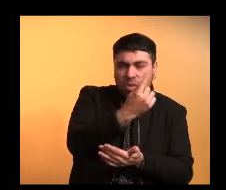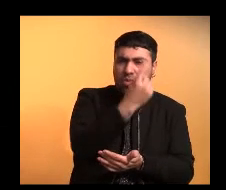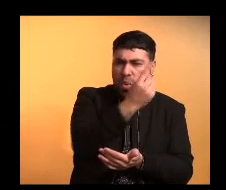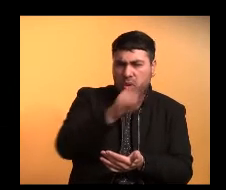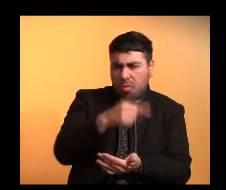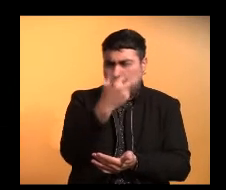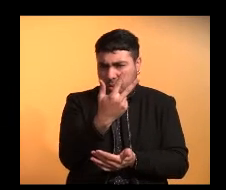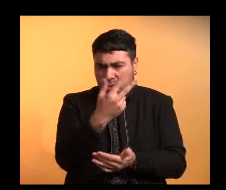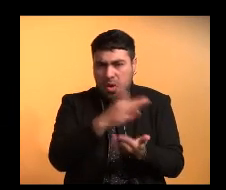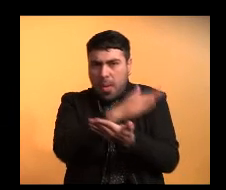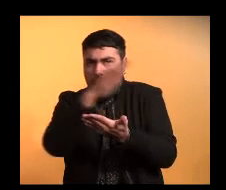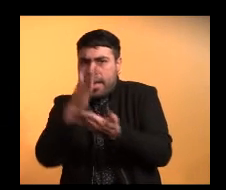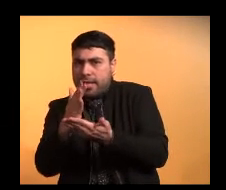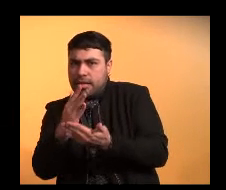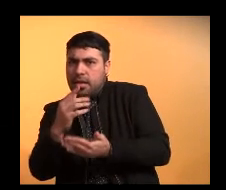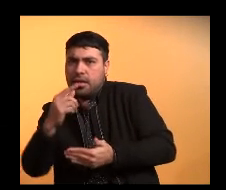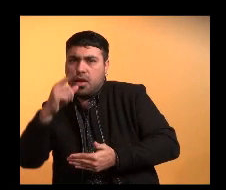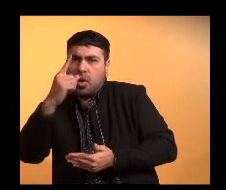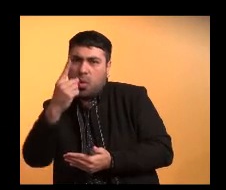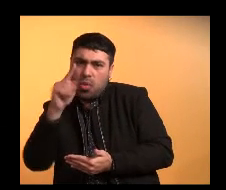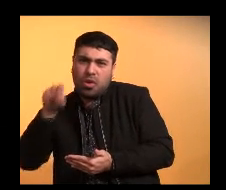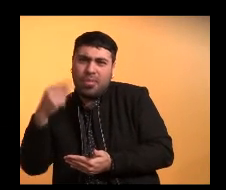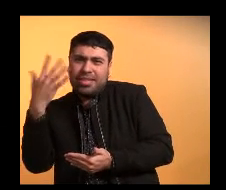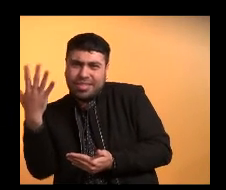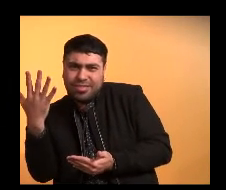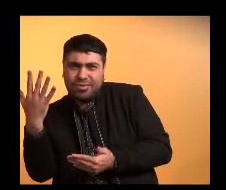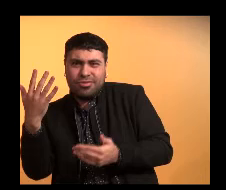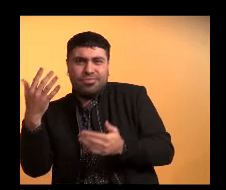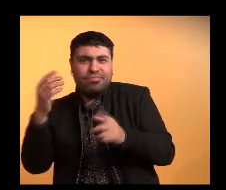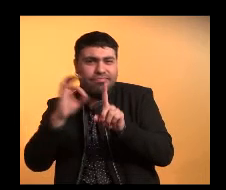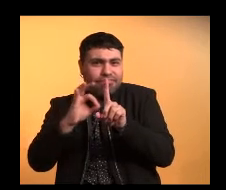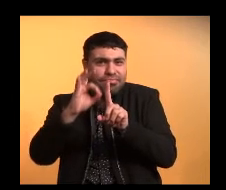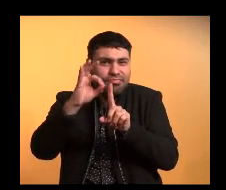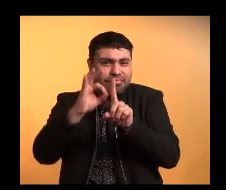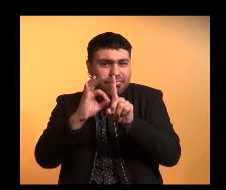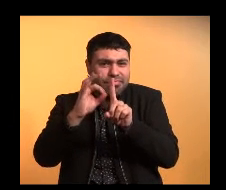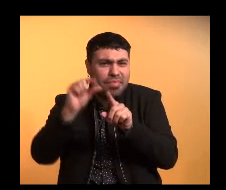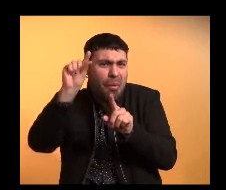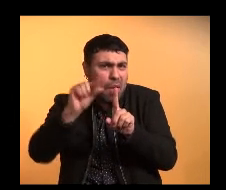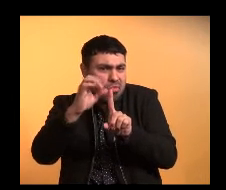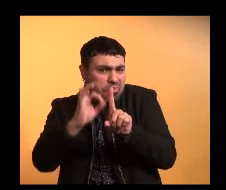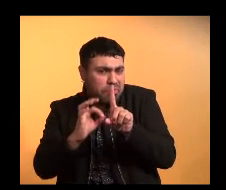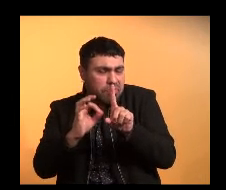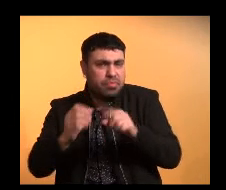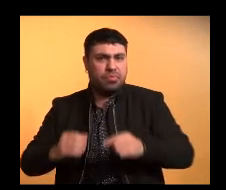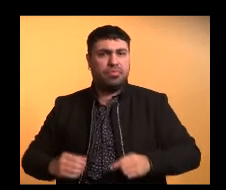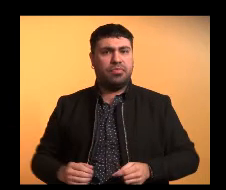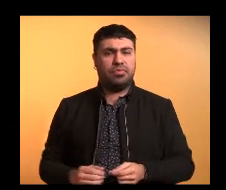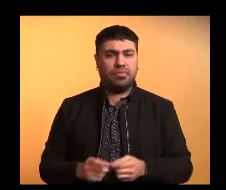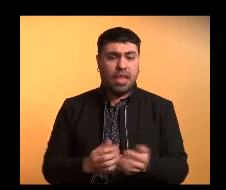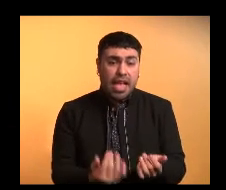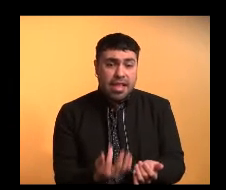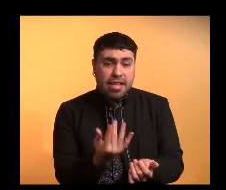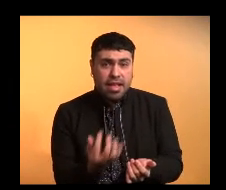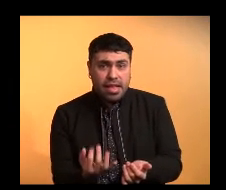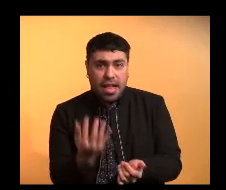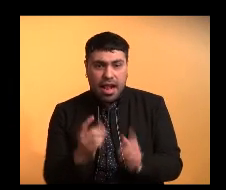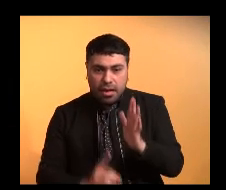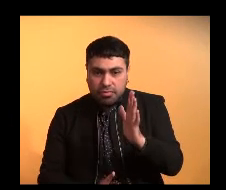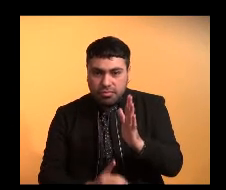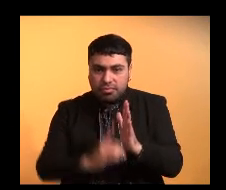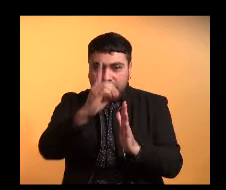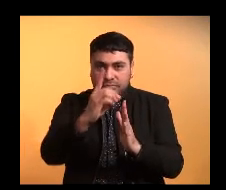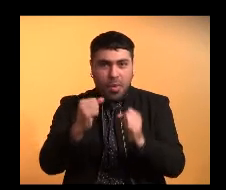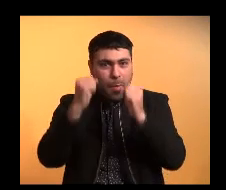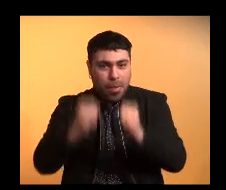los 2,5 grados sobre cero. Ese es el rango de temperatura que las algas que crecen en